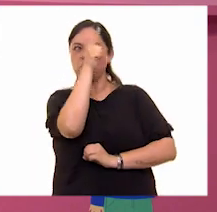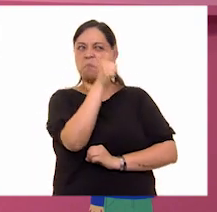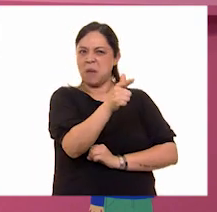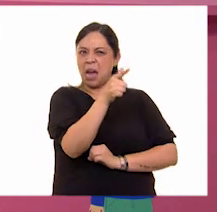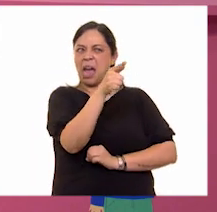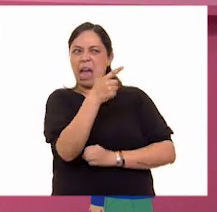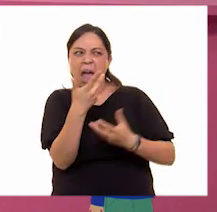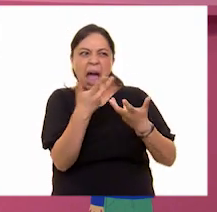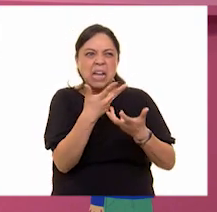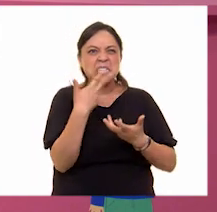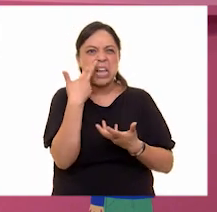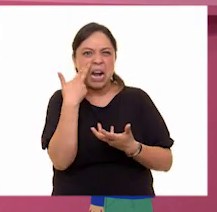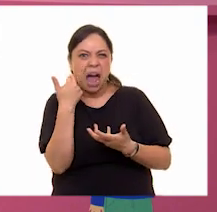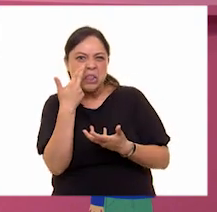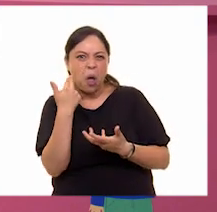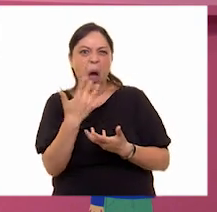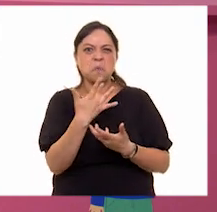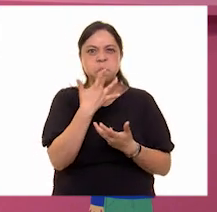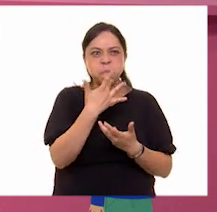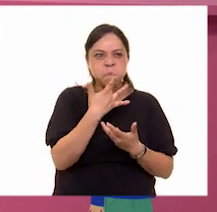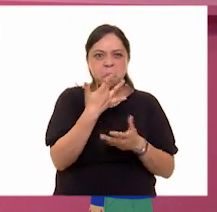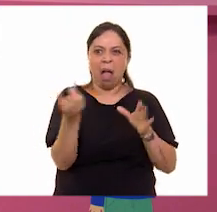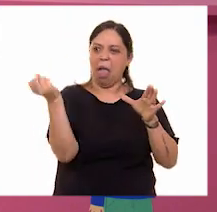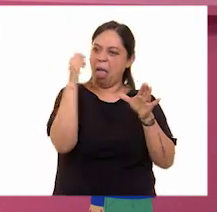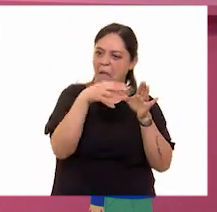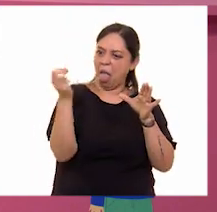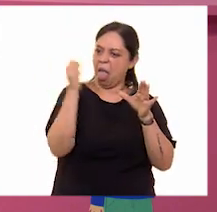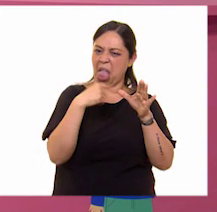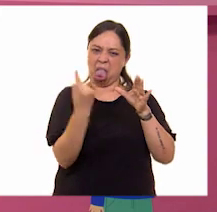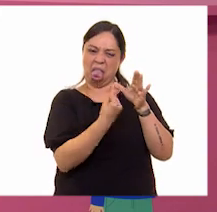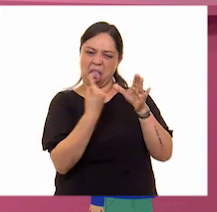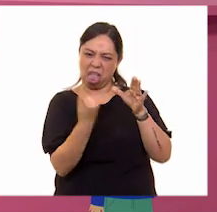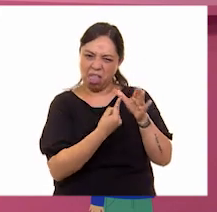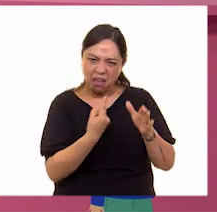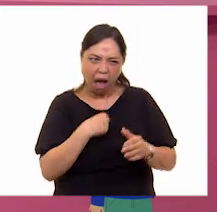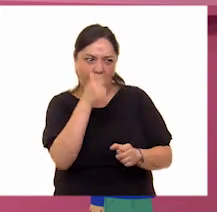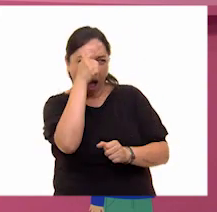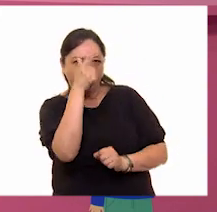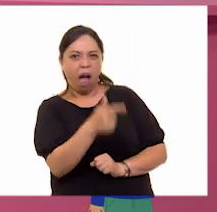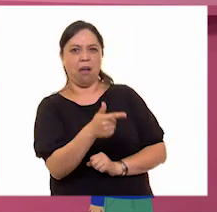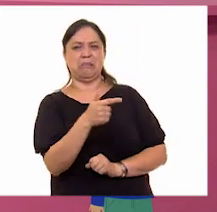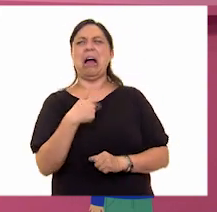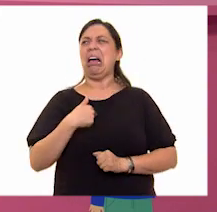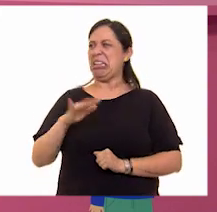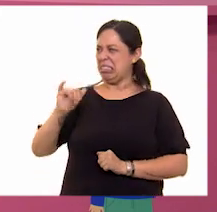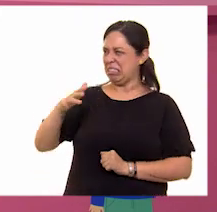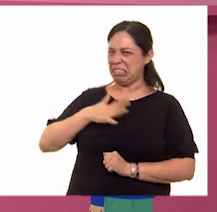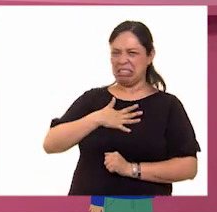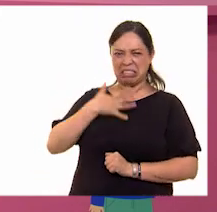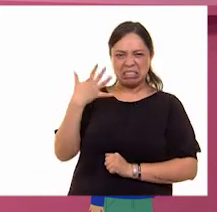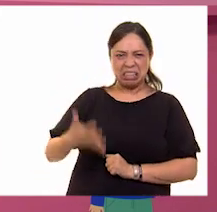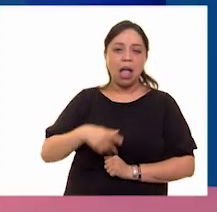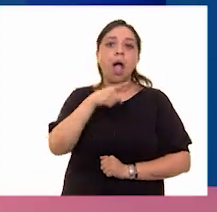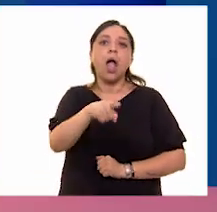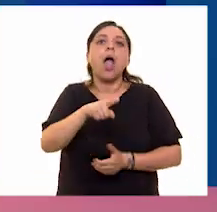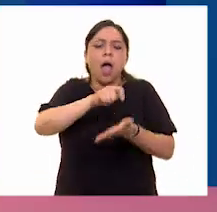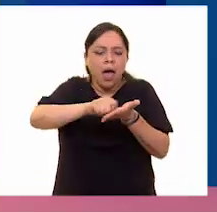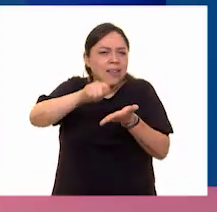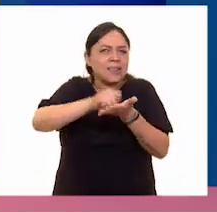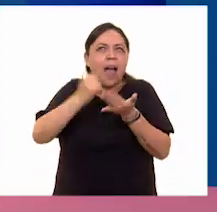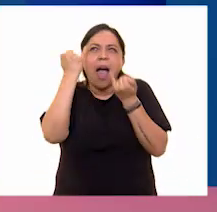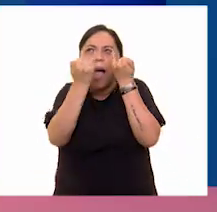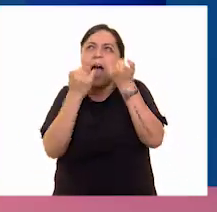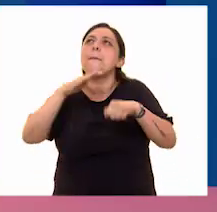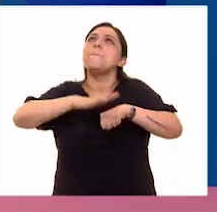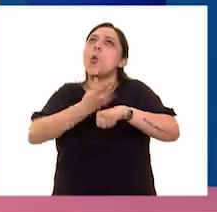metiendo ratones y lagartijas a la licuadora y así. Ay, Guácala. no. Ese lo escribió porque le regaló un telescopio a su